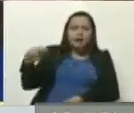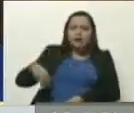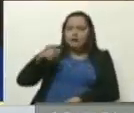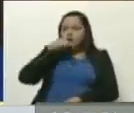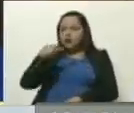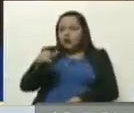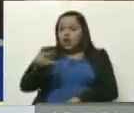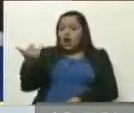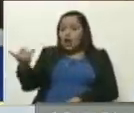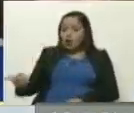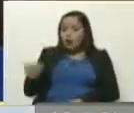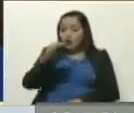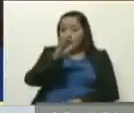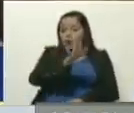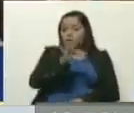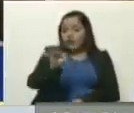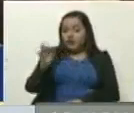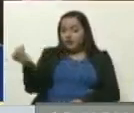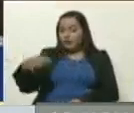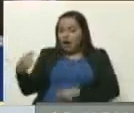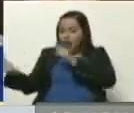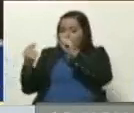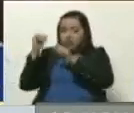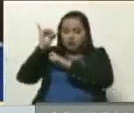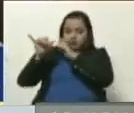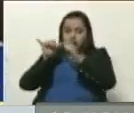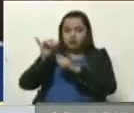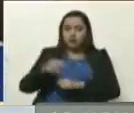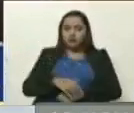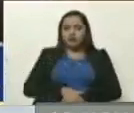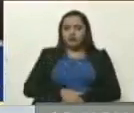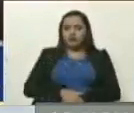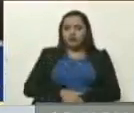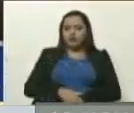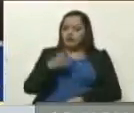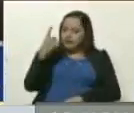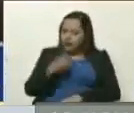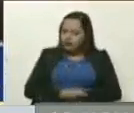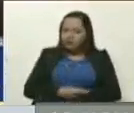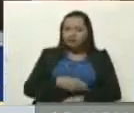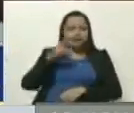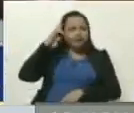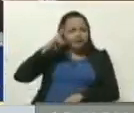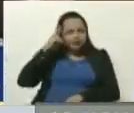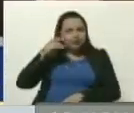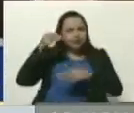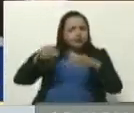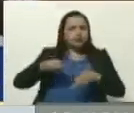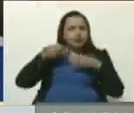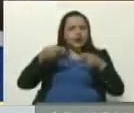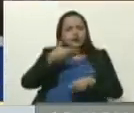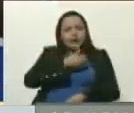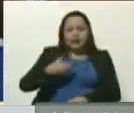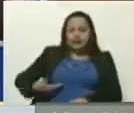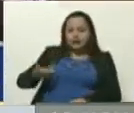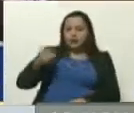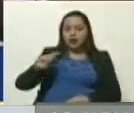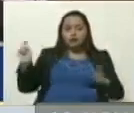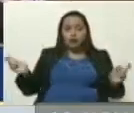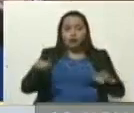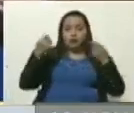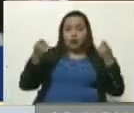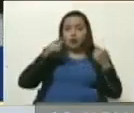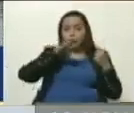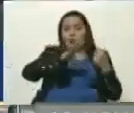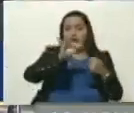la que tiene ahí en el diario 4F. Tienen que ver, perdón, el semanario 4F. Tienen que formarse, revisar. Siempre el presidente lo publica, siempre. Creo que